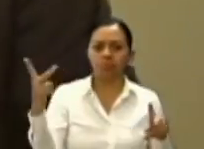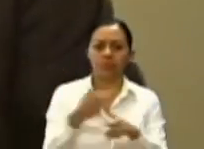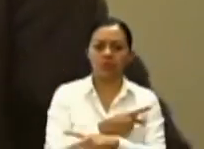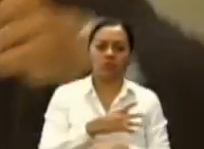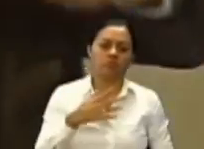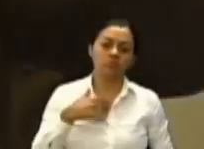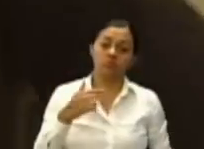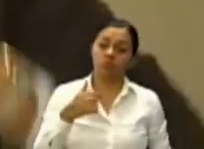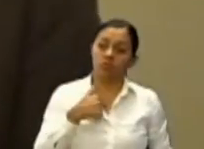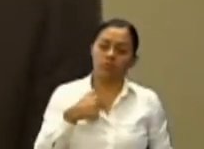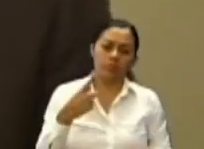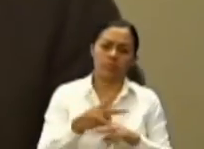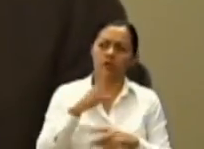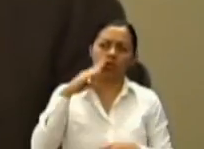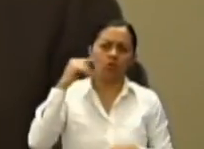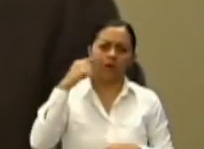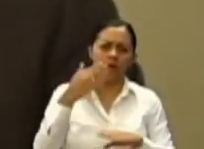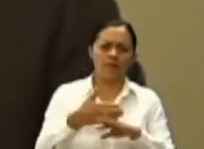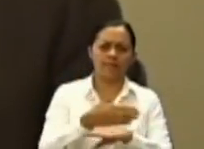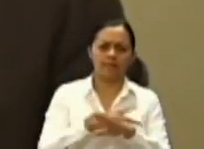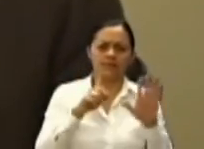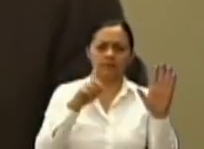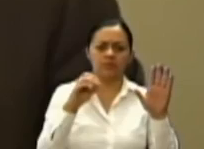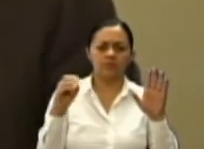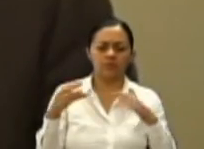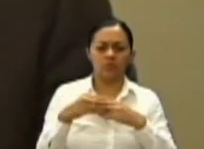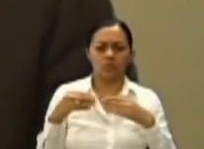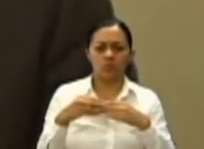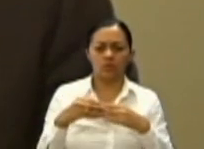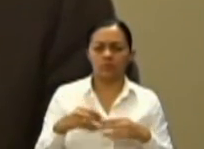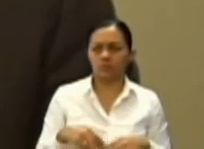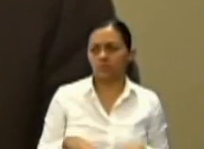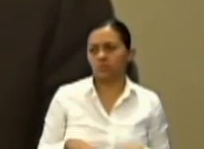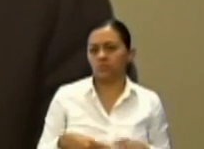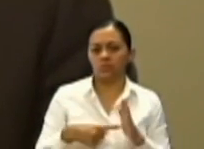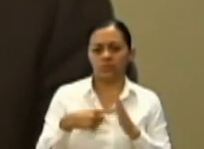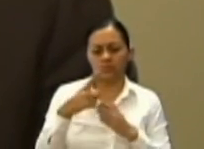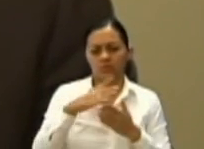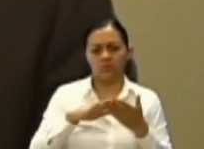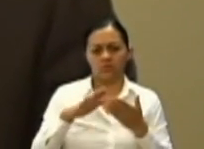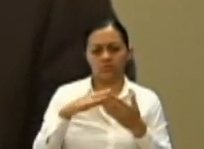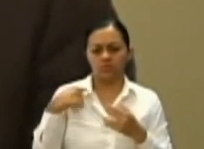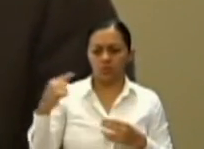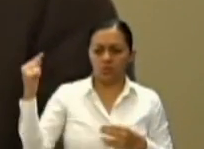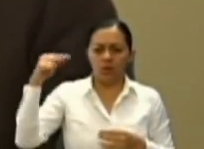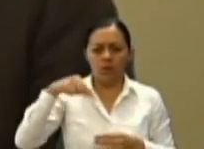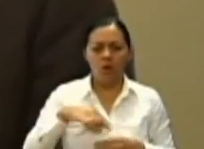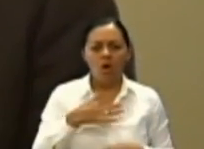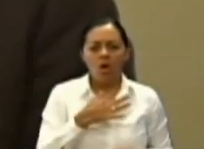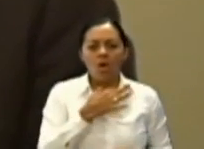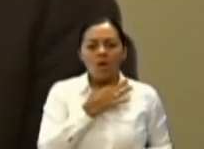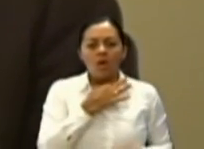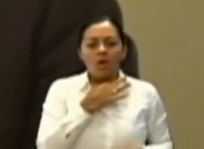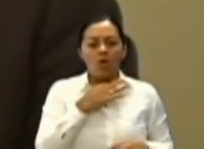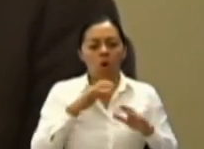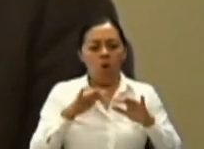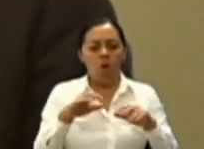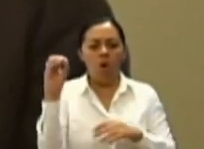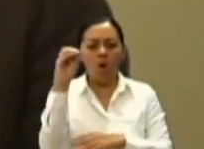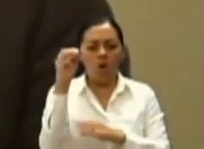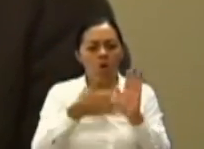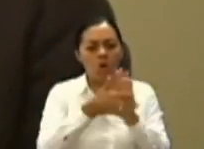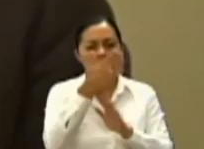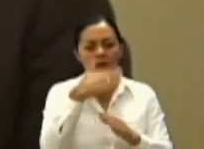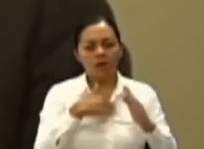pero correa también 2001 pagó 600 dólares de impuestos claro porque en agosto sólo trabaje se es primero touring noviembre